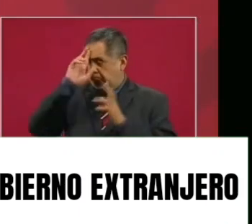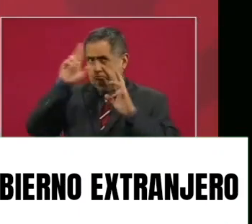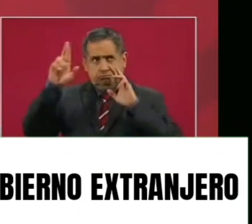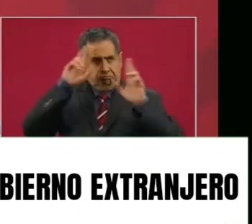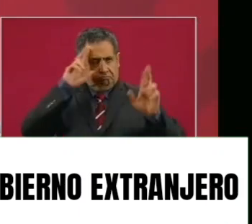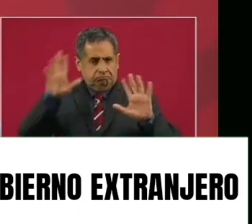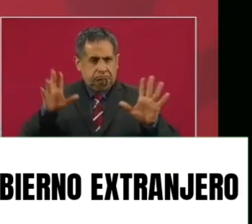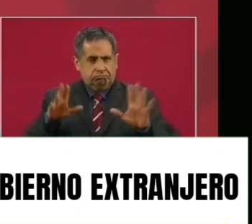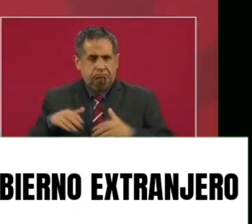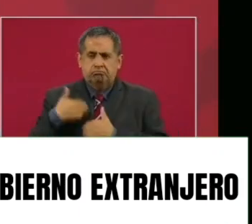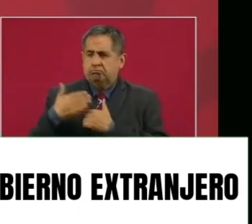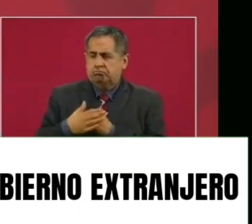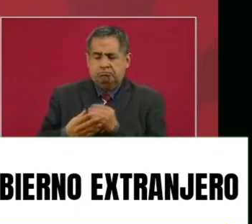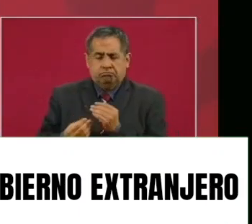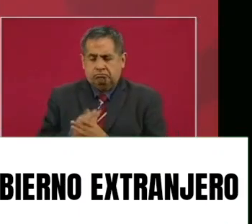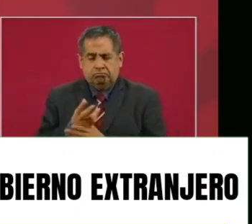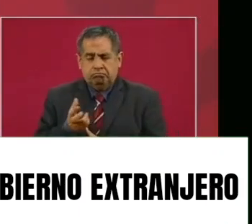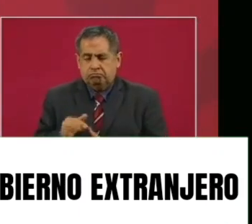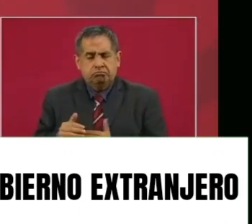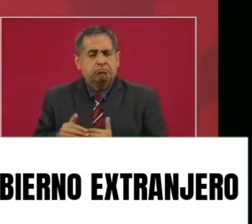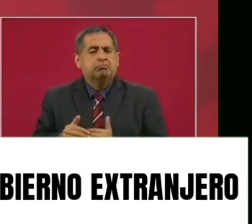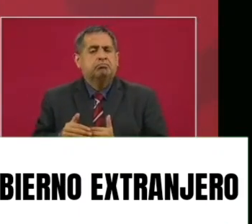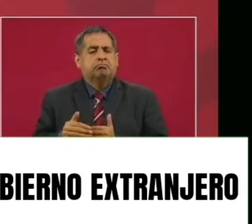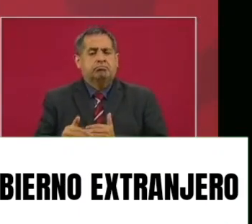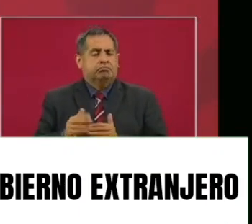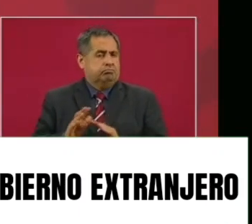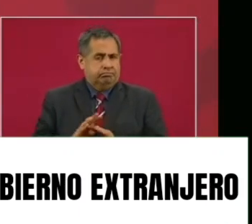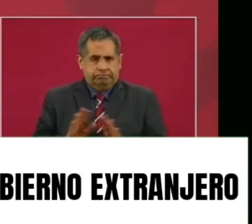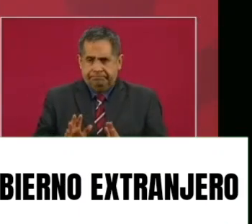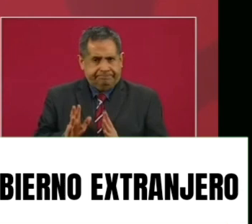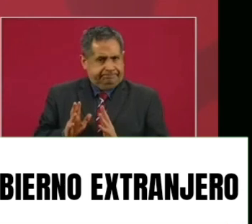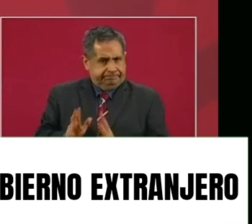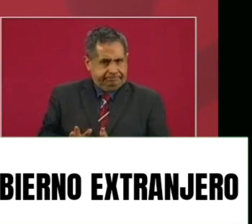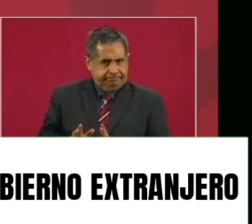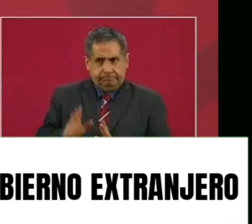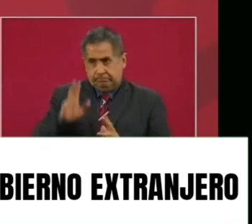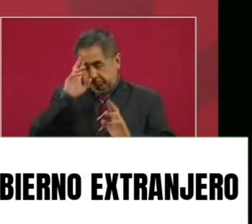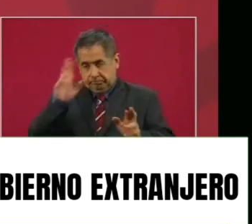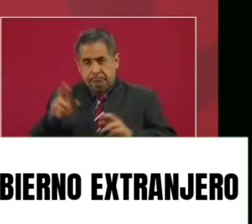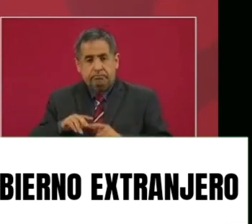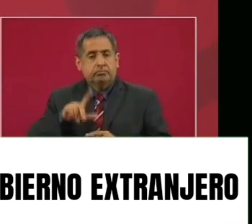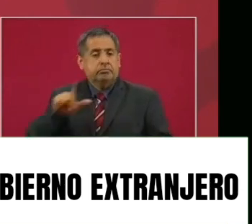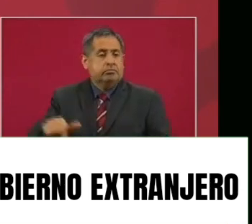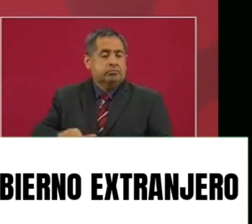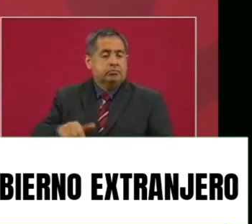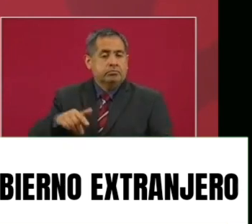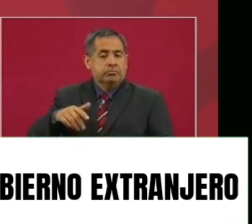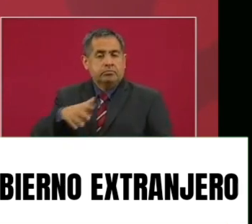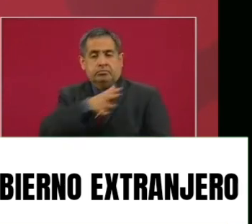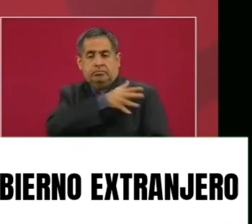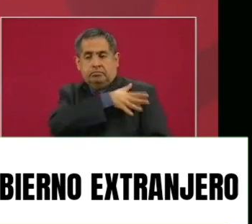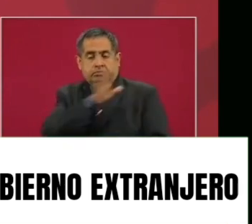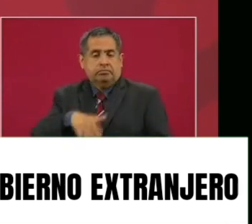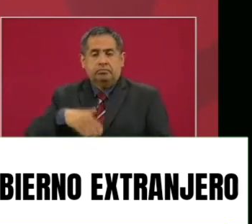fundamentales para la nueva política exterior. Lo que hizo el general Cárdenas, imagínense,